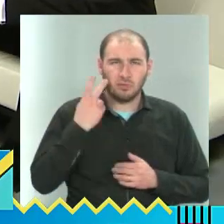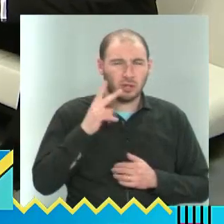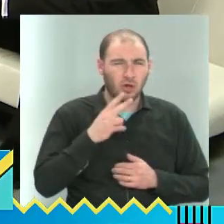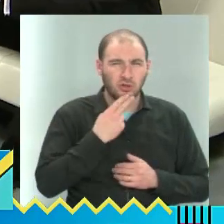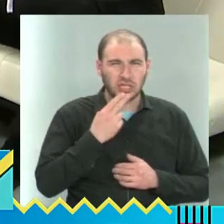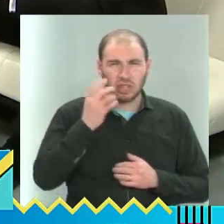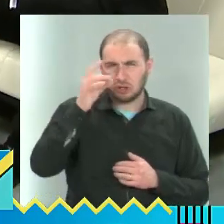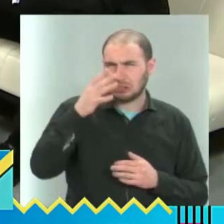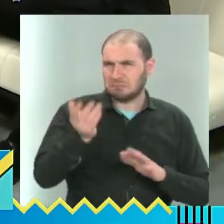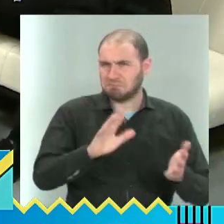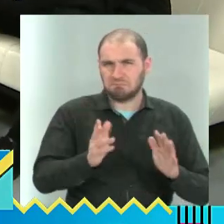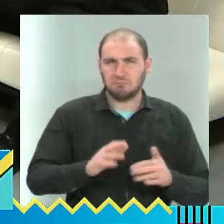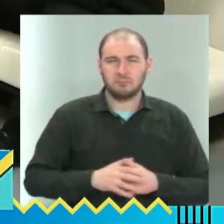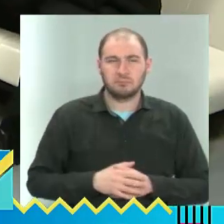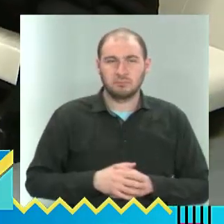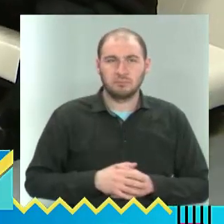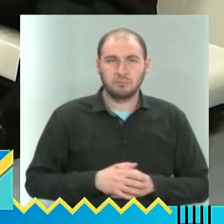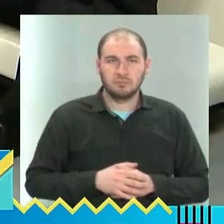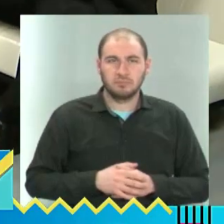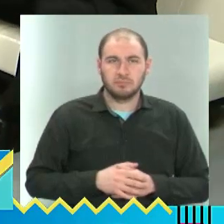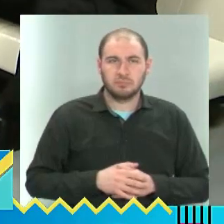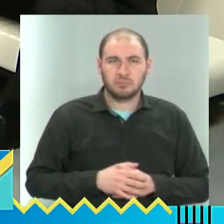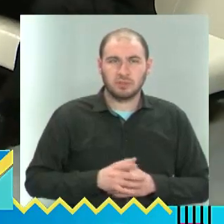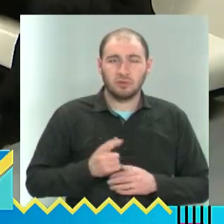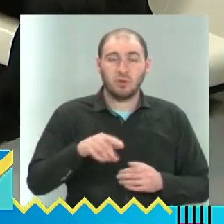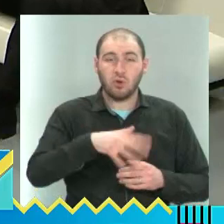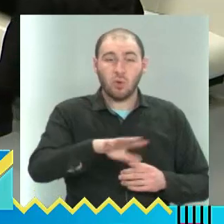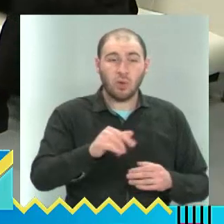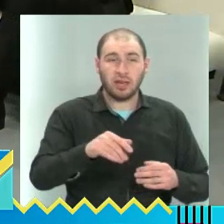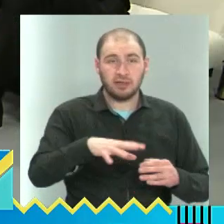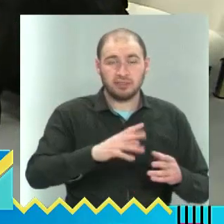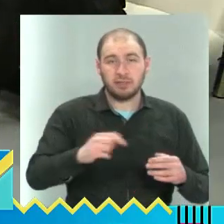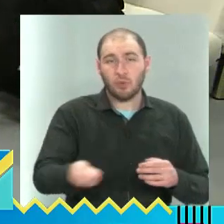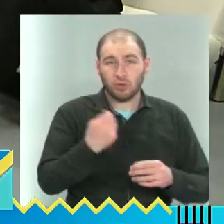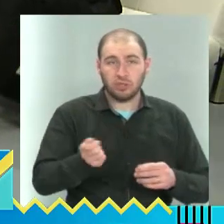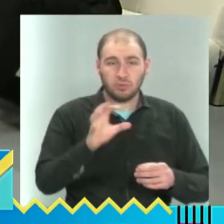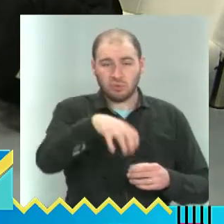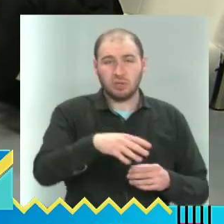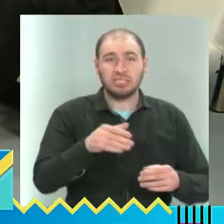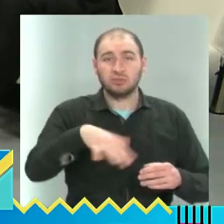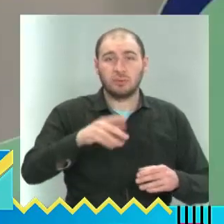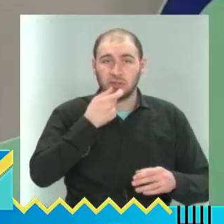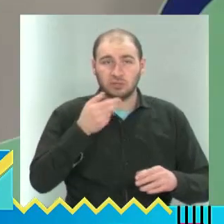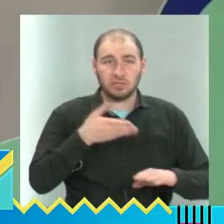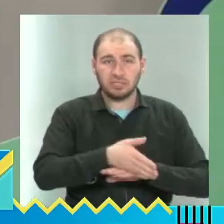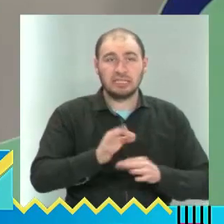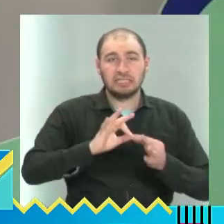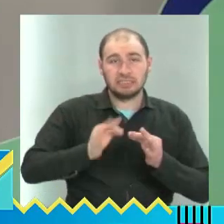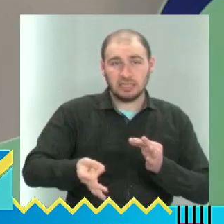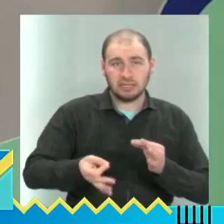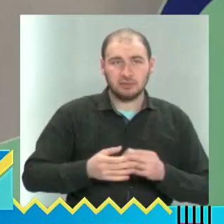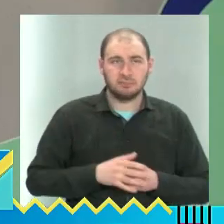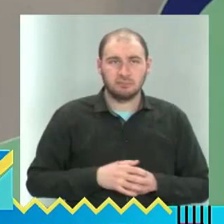2011, 2012, por ahí, donde allanamos un prostíbulo acá en la zona de la ciudad de Mendoza, muy cerquita, digamos,